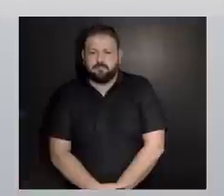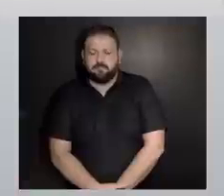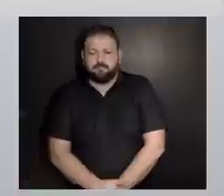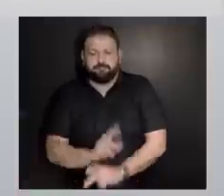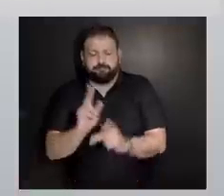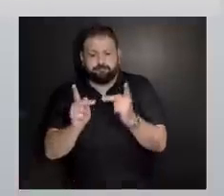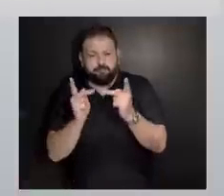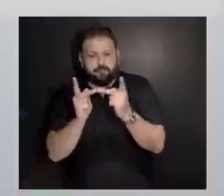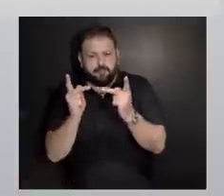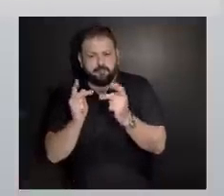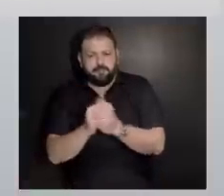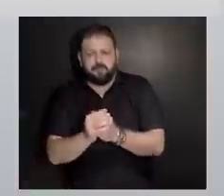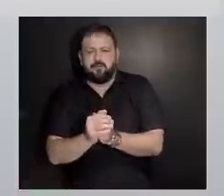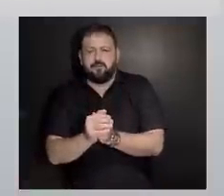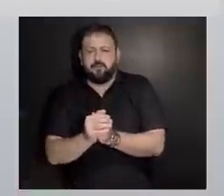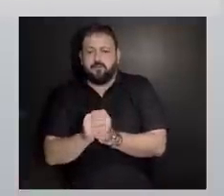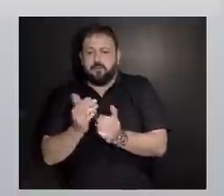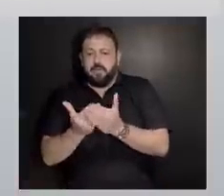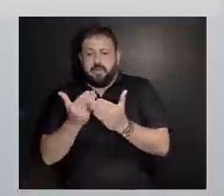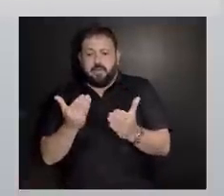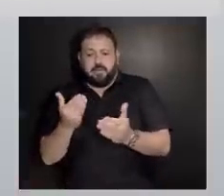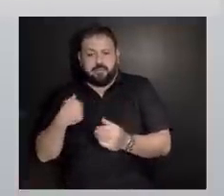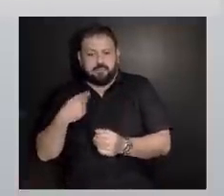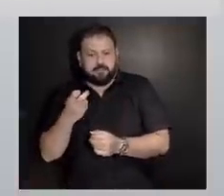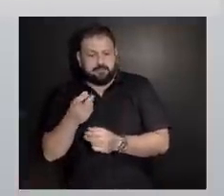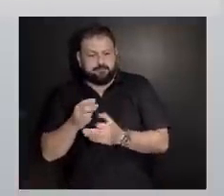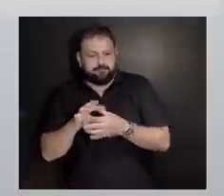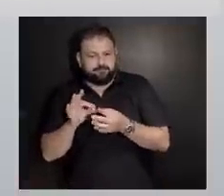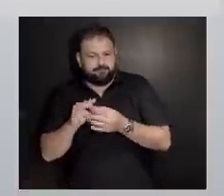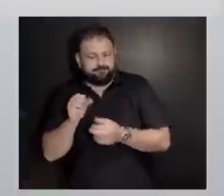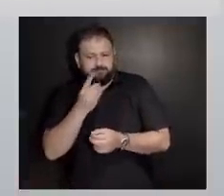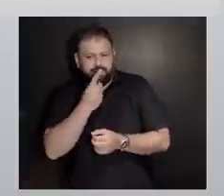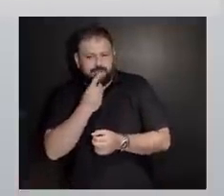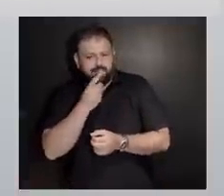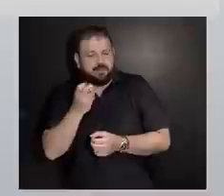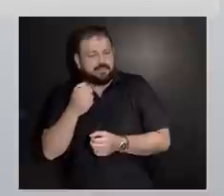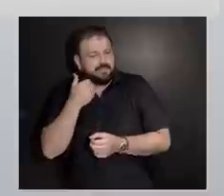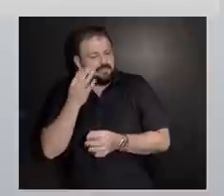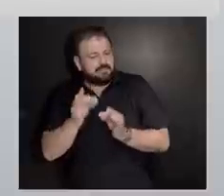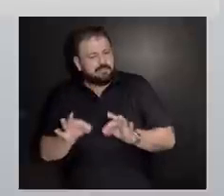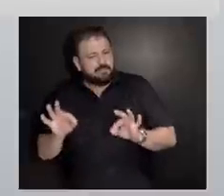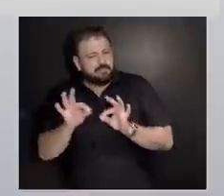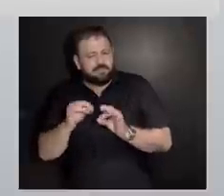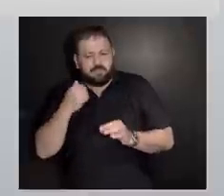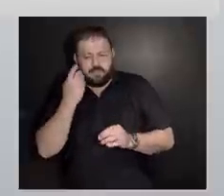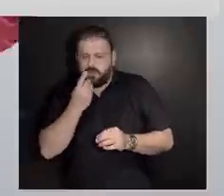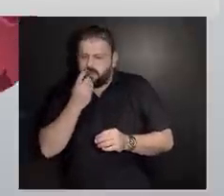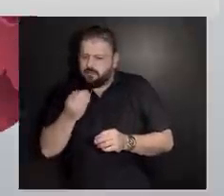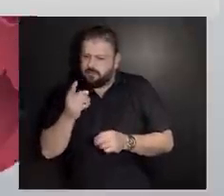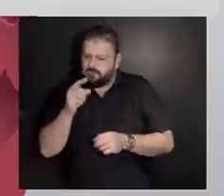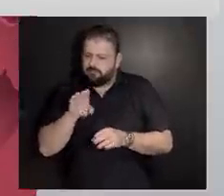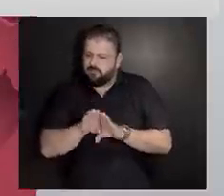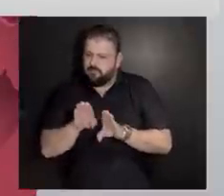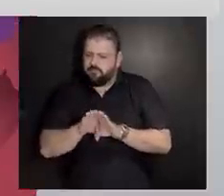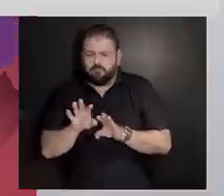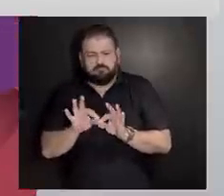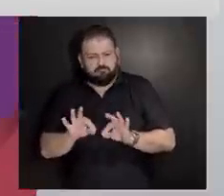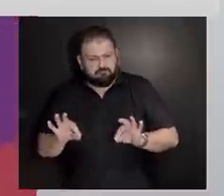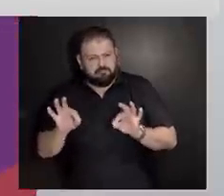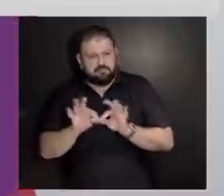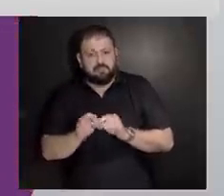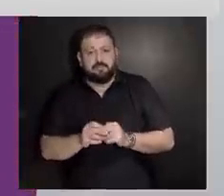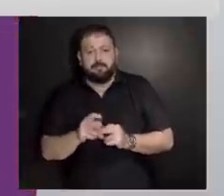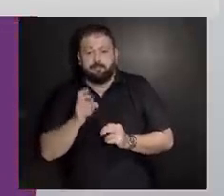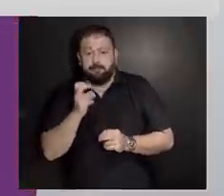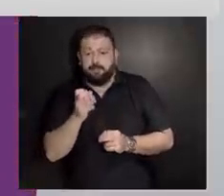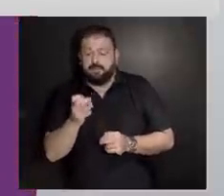Perfecto, muy bien. Antes de entrar de lleno con la diabetes, es importante aclarar o hacer mención de dos términos que pues, nos van